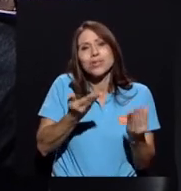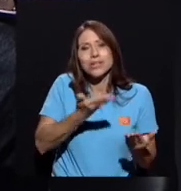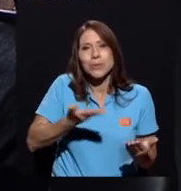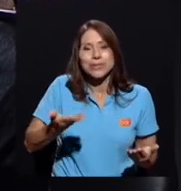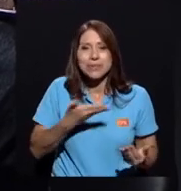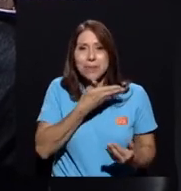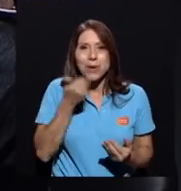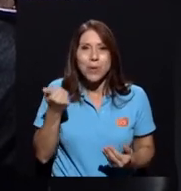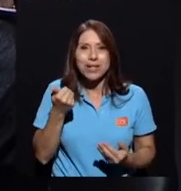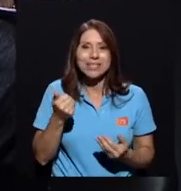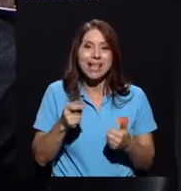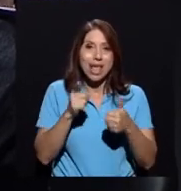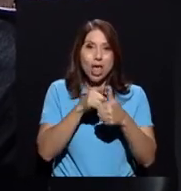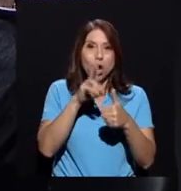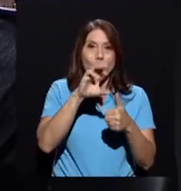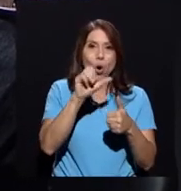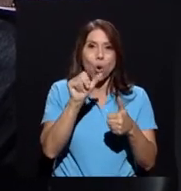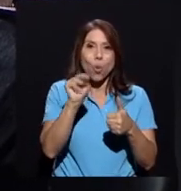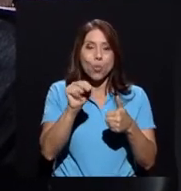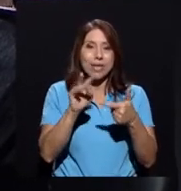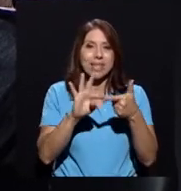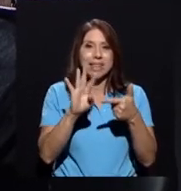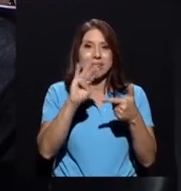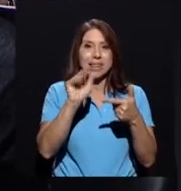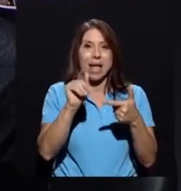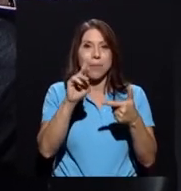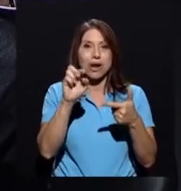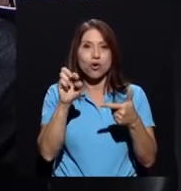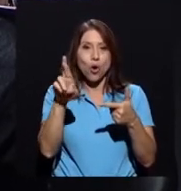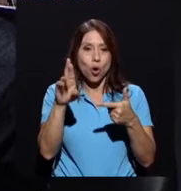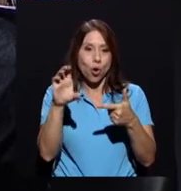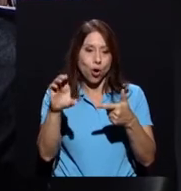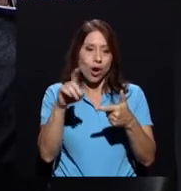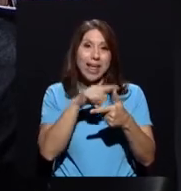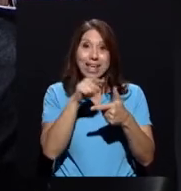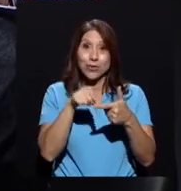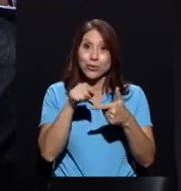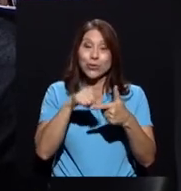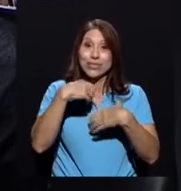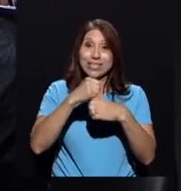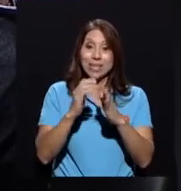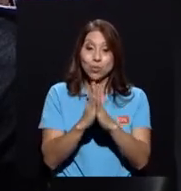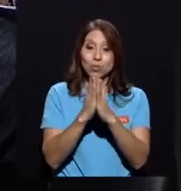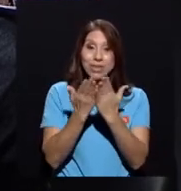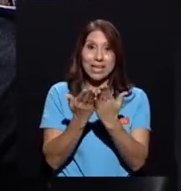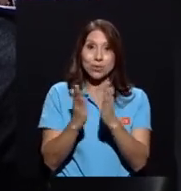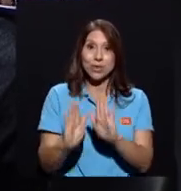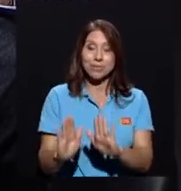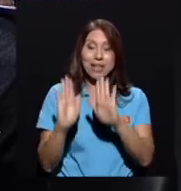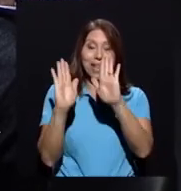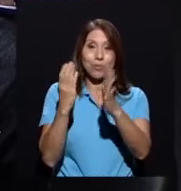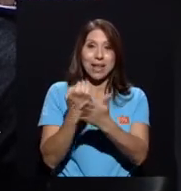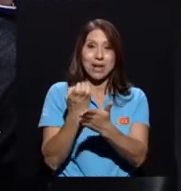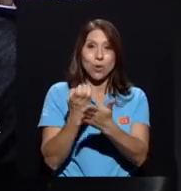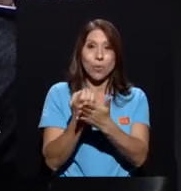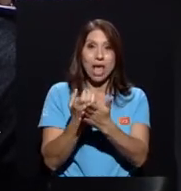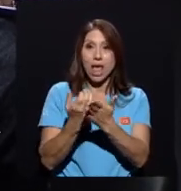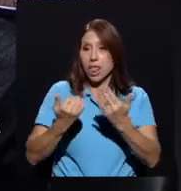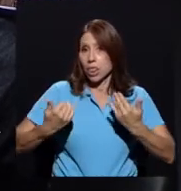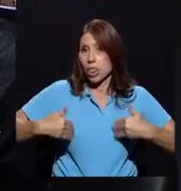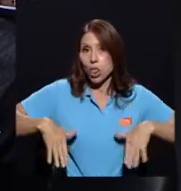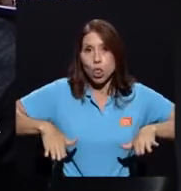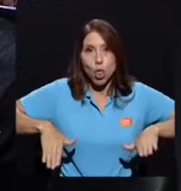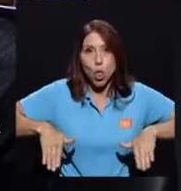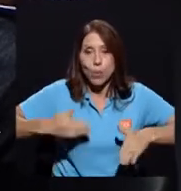con guita barroca que hicieron un texto que me parece un texto espectacular de economía todavía no está en español espero que pronto